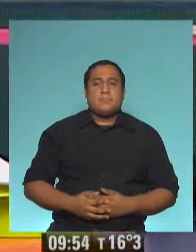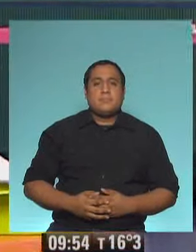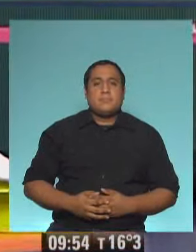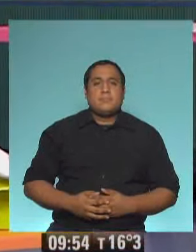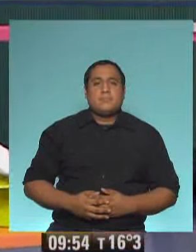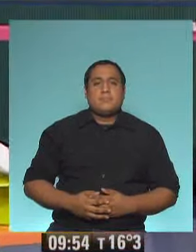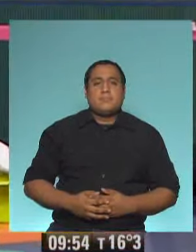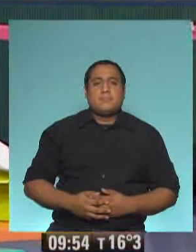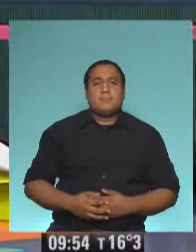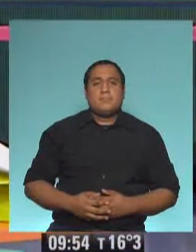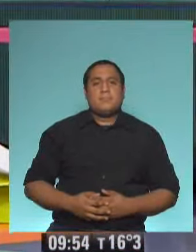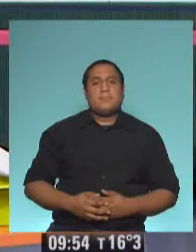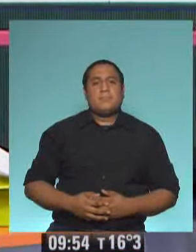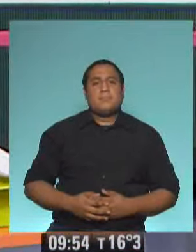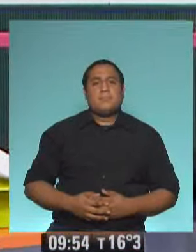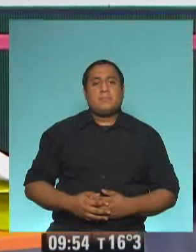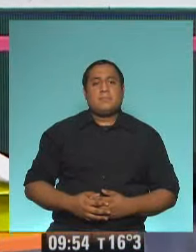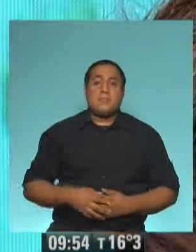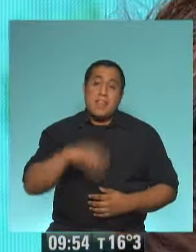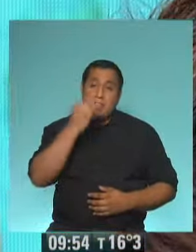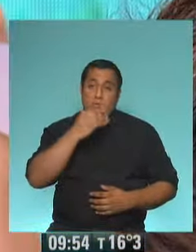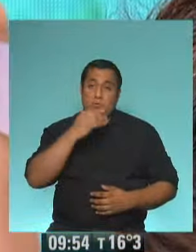Con un solcito. Ahí está, que sonríe.